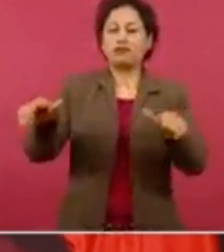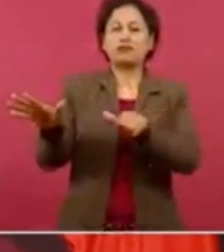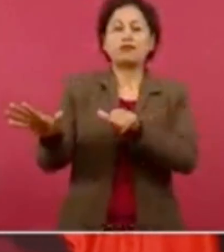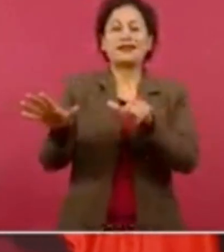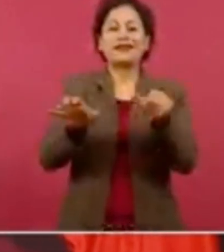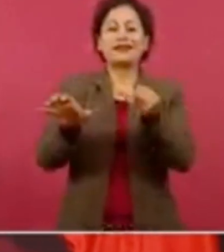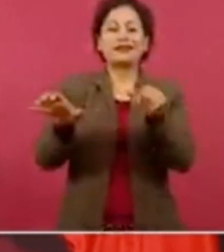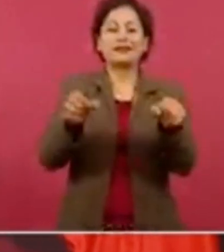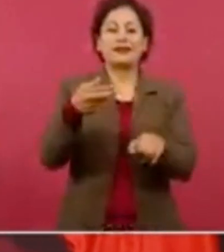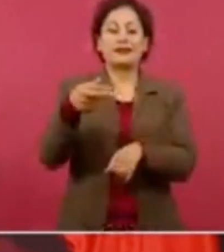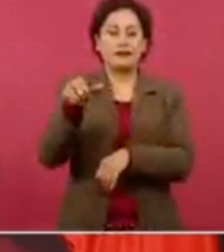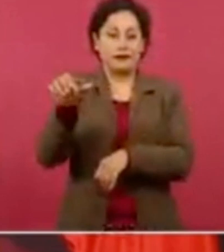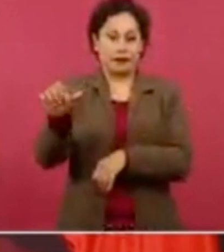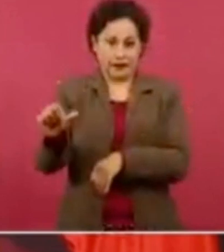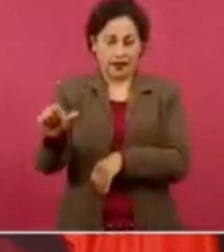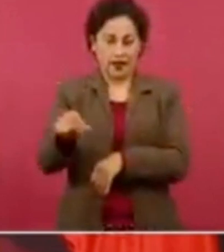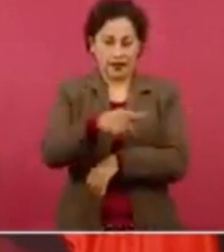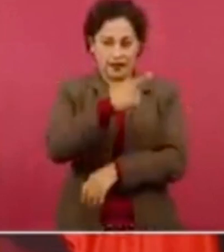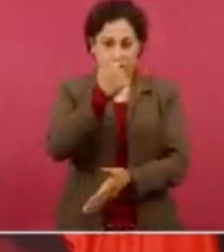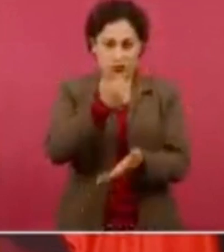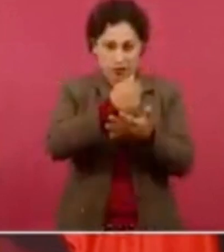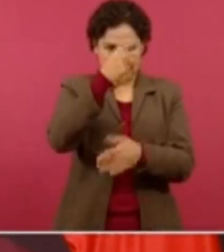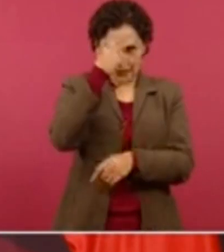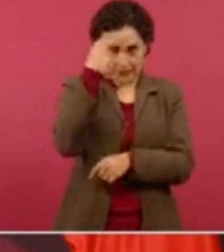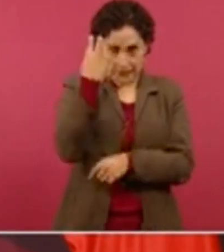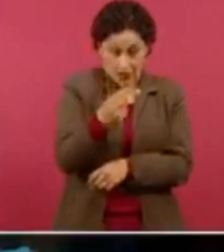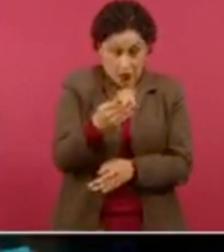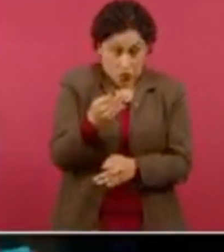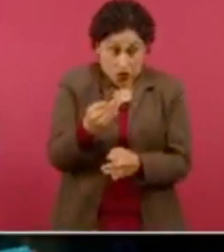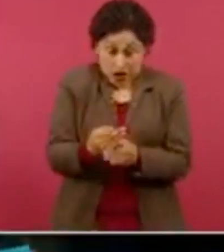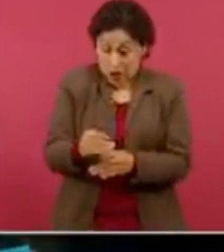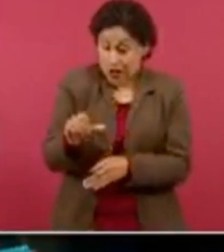Este son 2.600 hectáreas